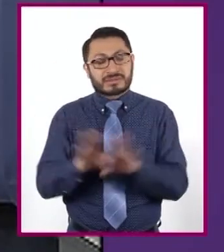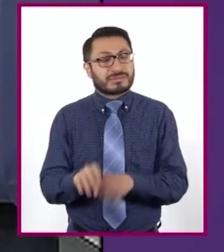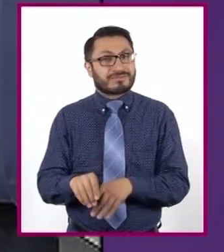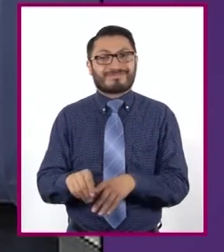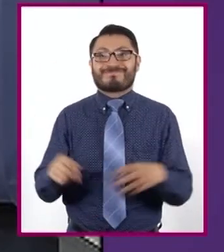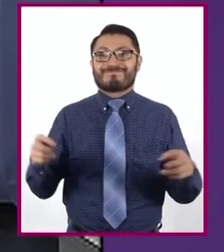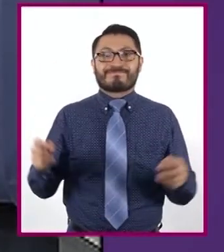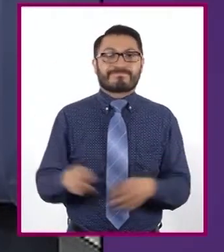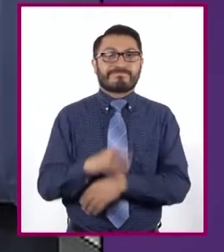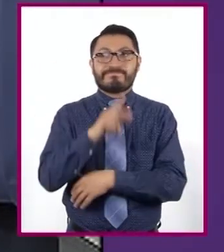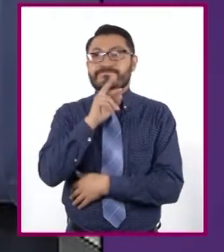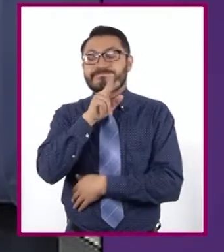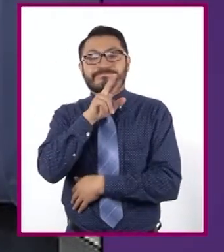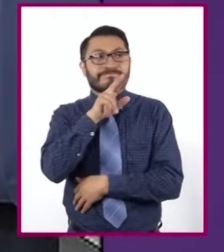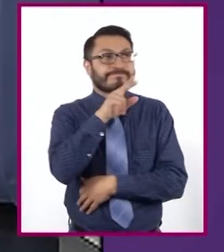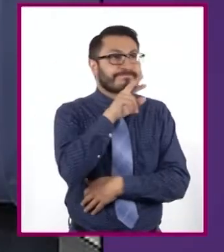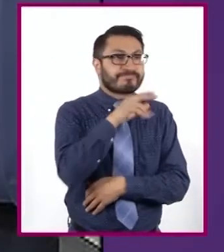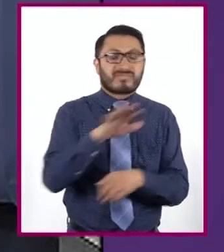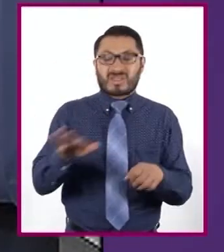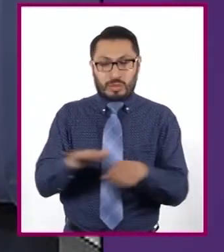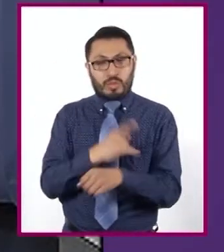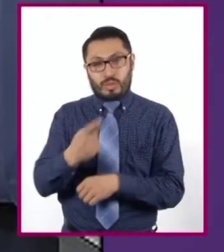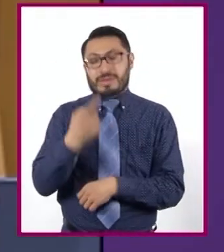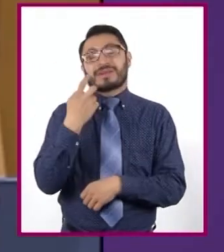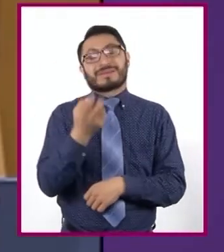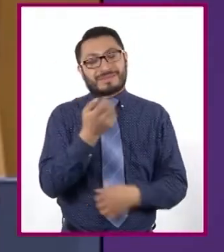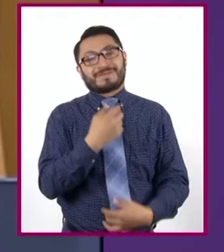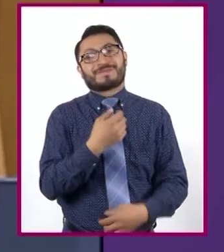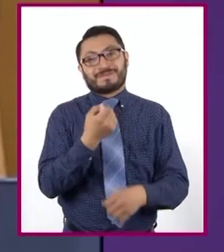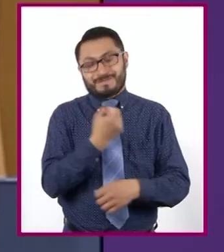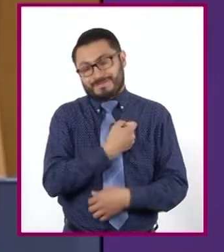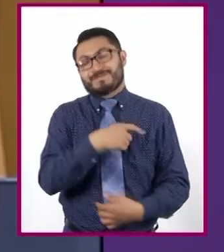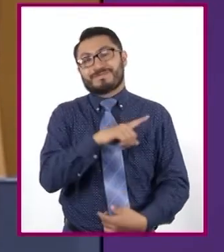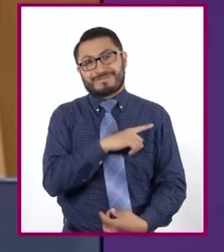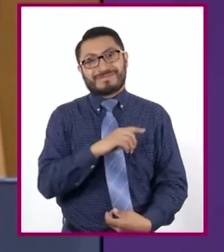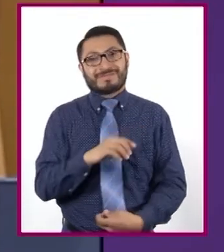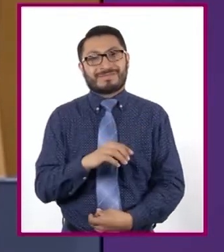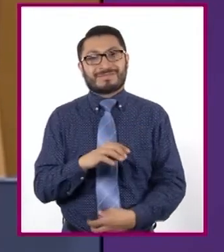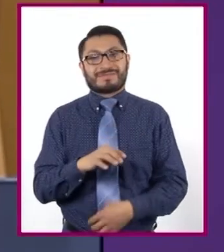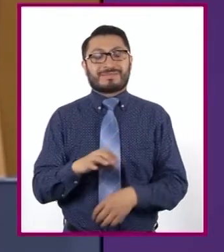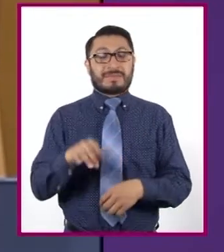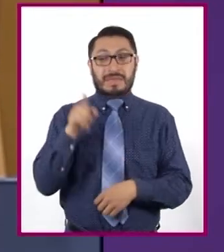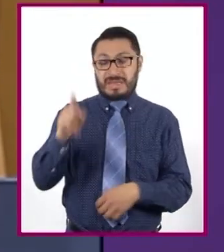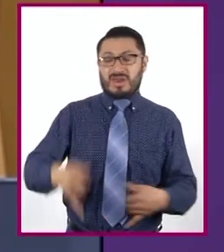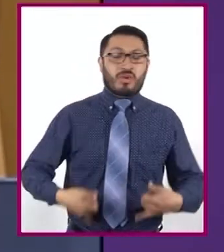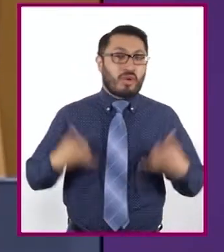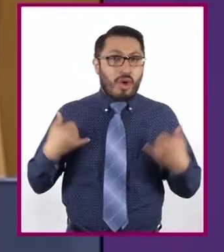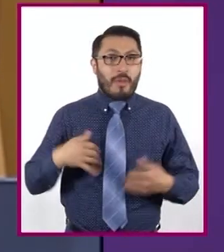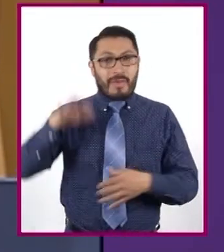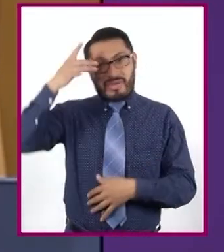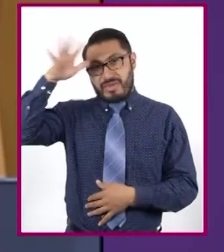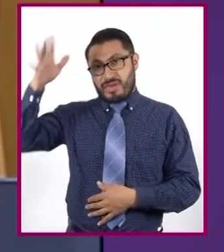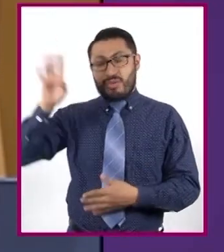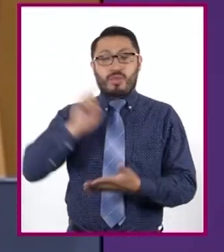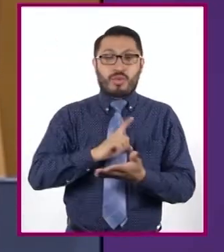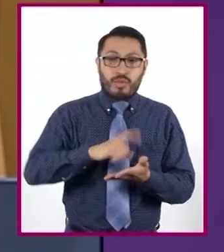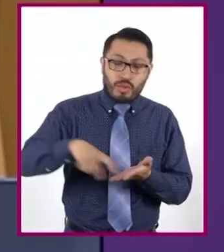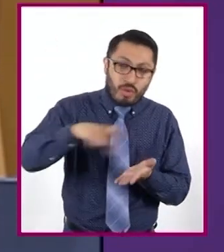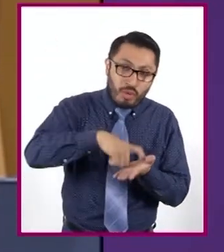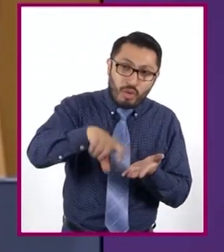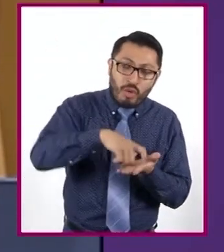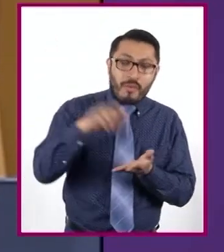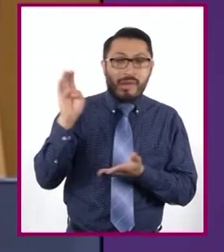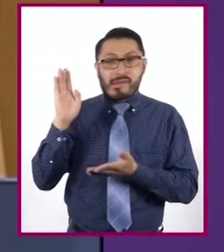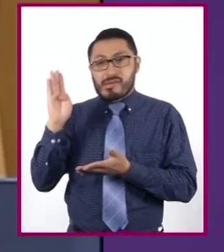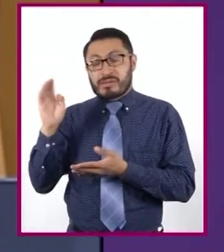intranquilidad porque, pues, una es la salud, efectivamente. Aquel joven o aquel adulto que consume drogas requiere más